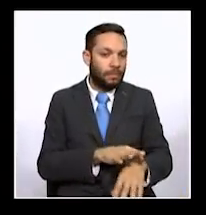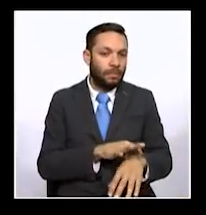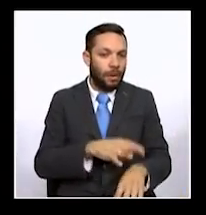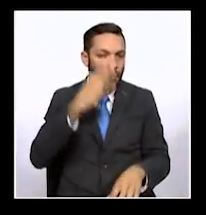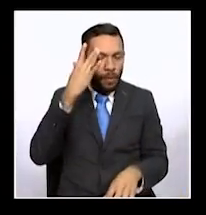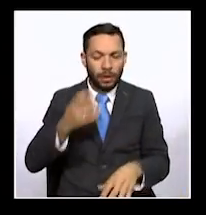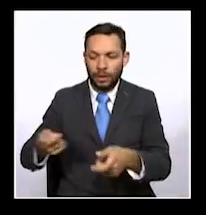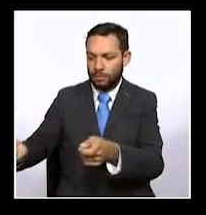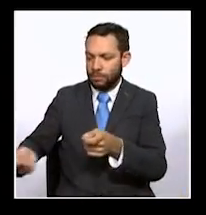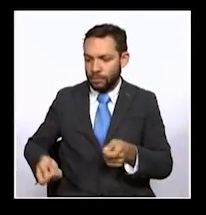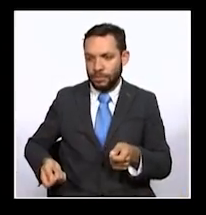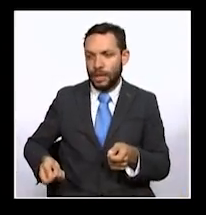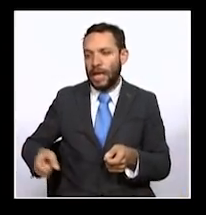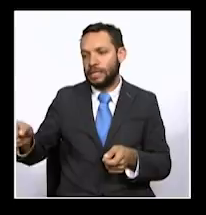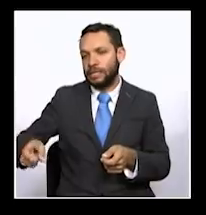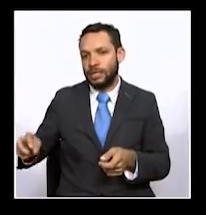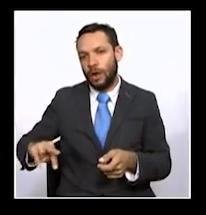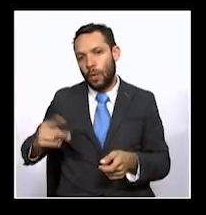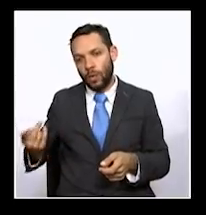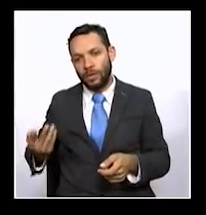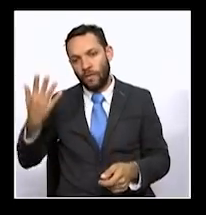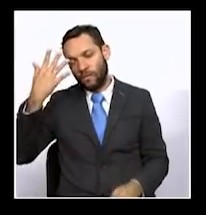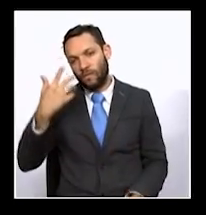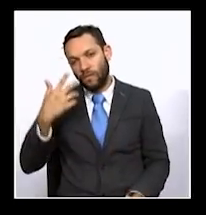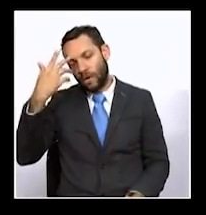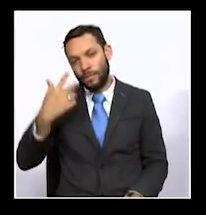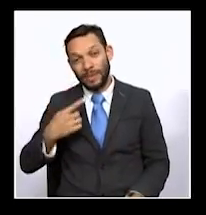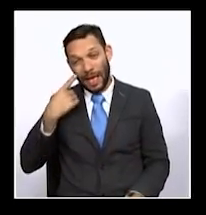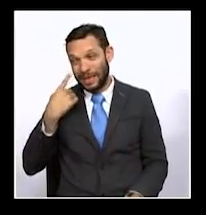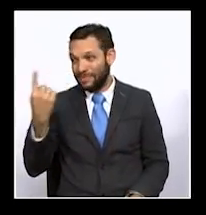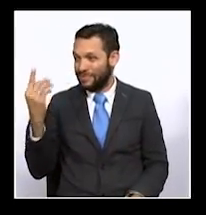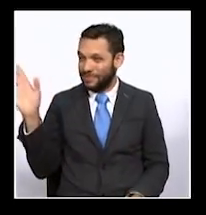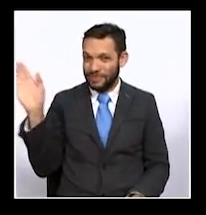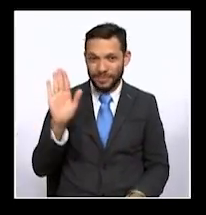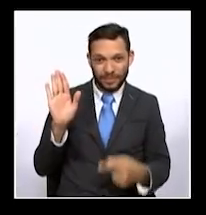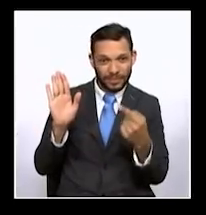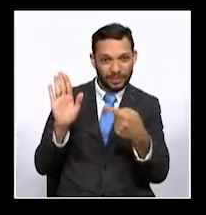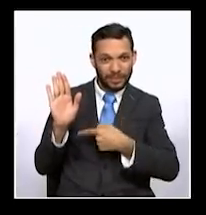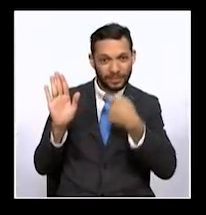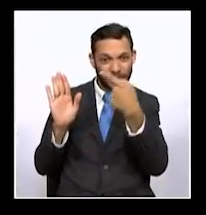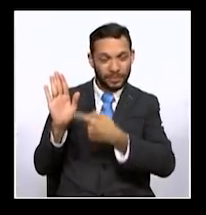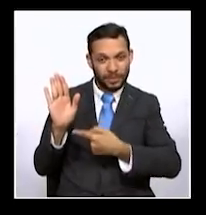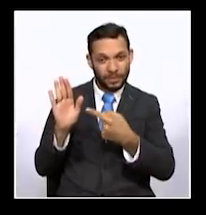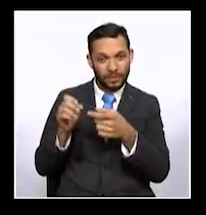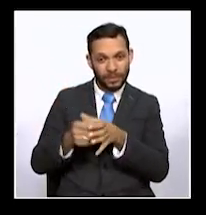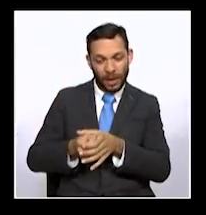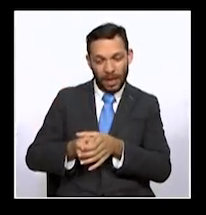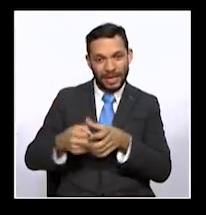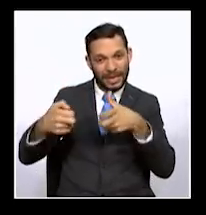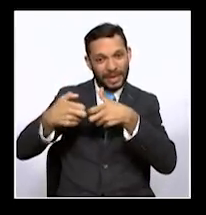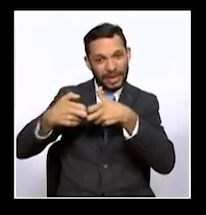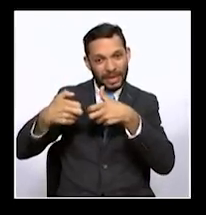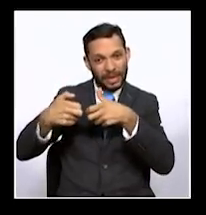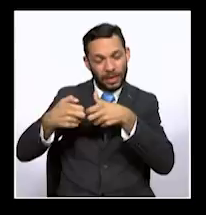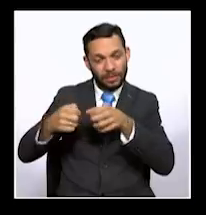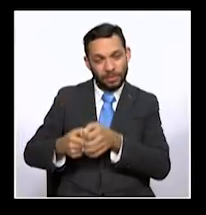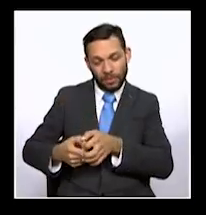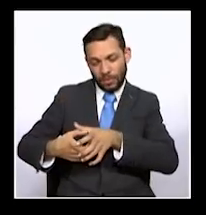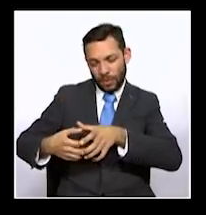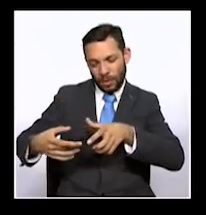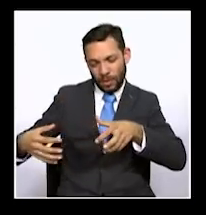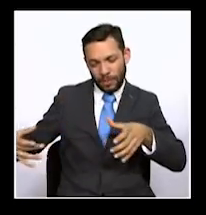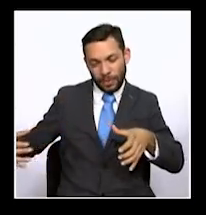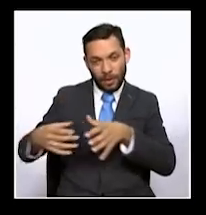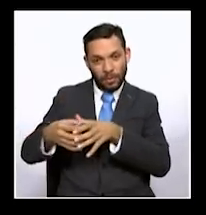una resonancia. Como vemos en la imagen, tenemos una resonancia de rodilla. Ahí vemos, ¿tenemos opción de señalar ahí? No, pero yo quiero